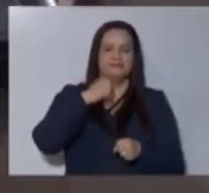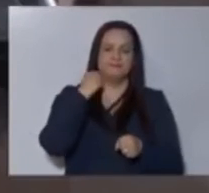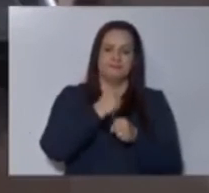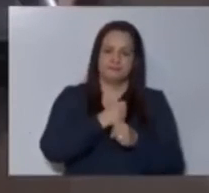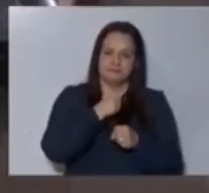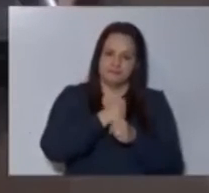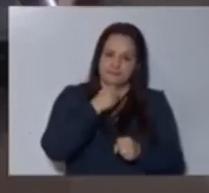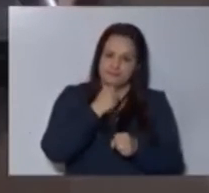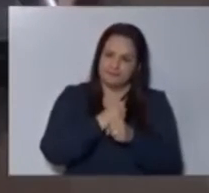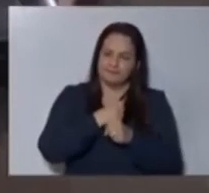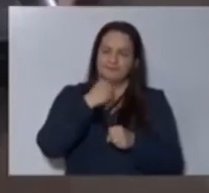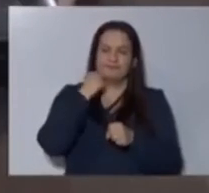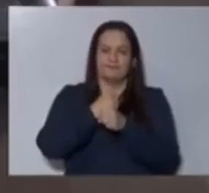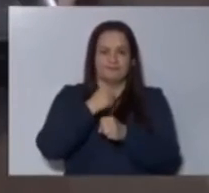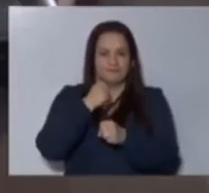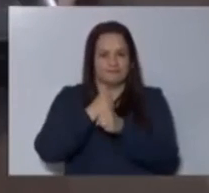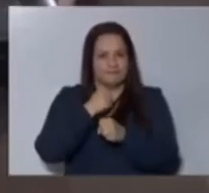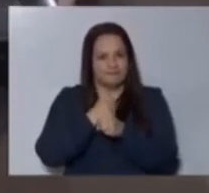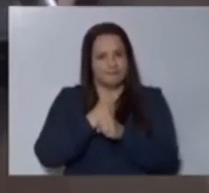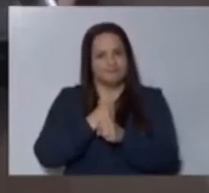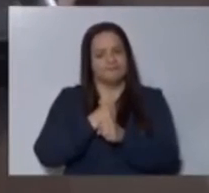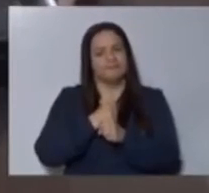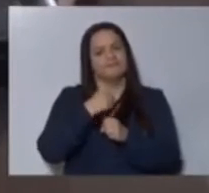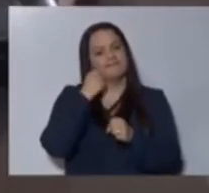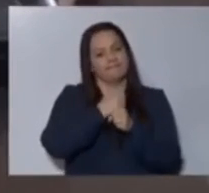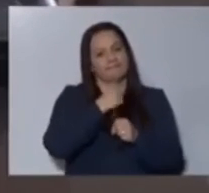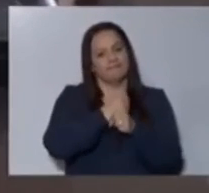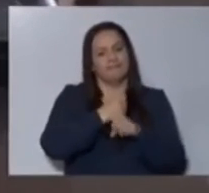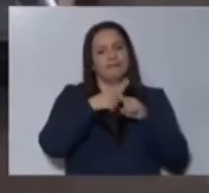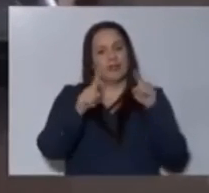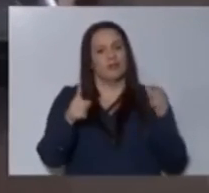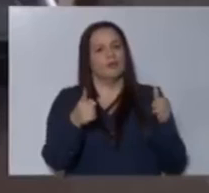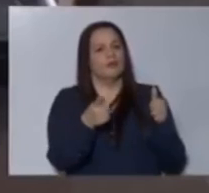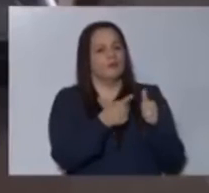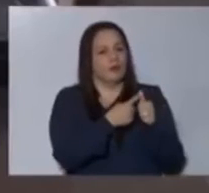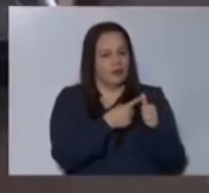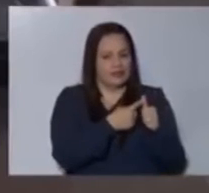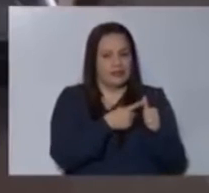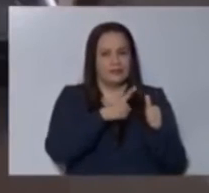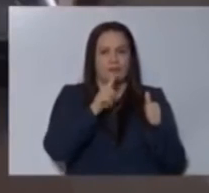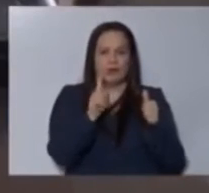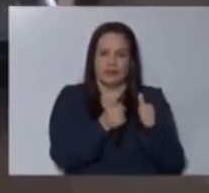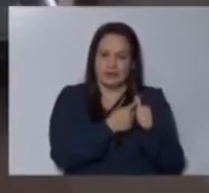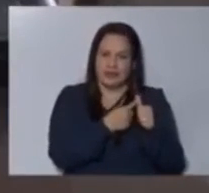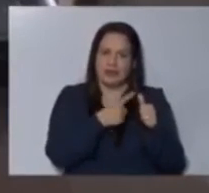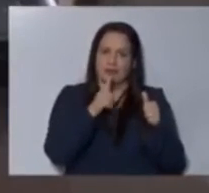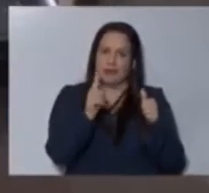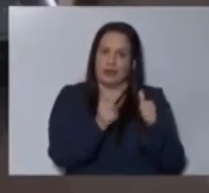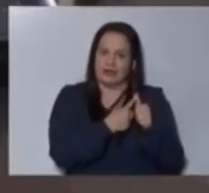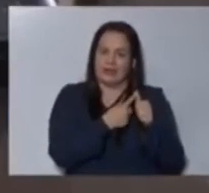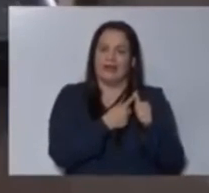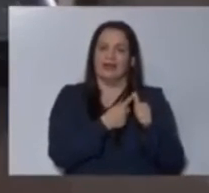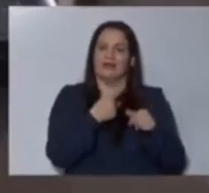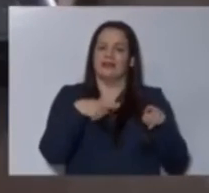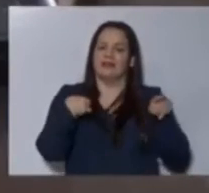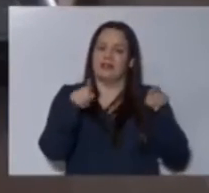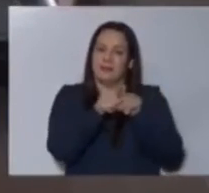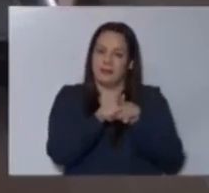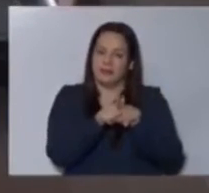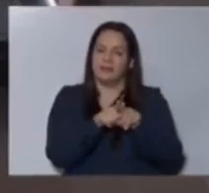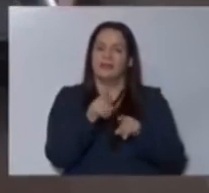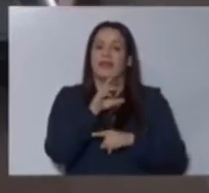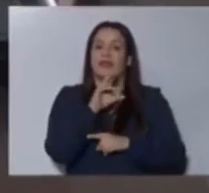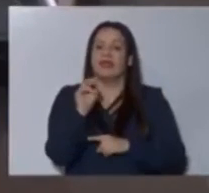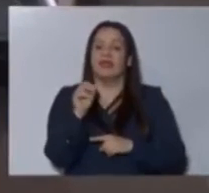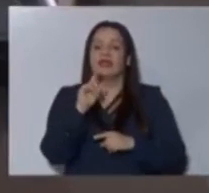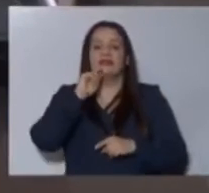trabajar, trabajar, trabajar, pero también priorizar, priorizar, priorizar. El secreto de